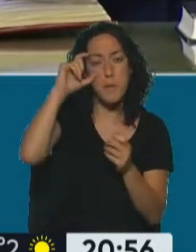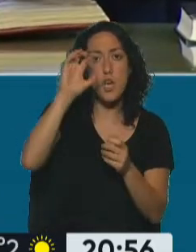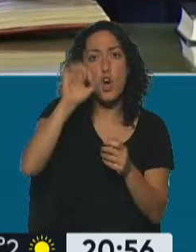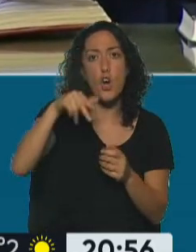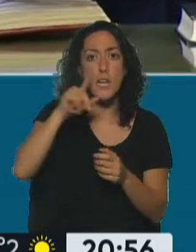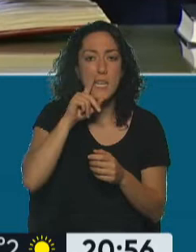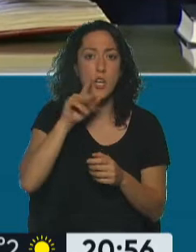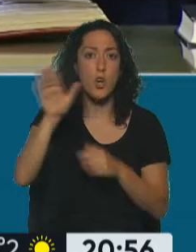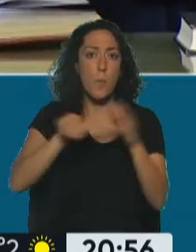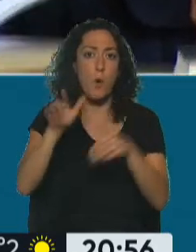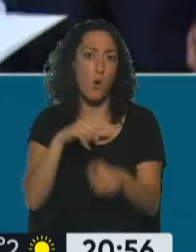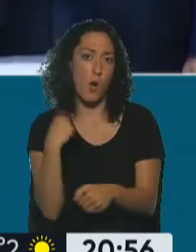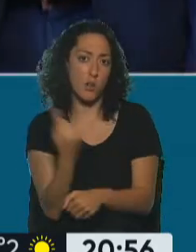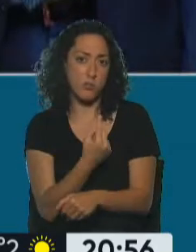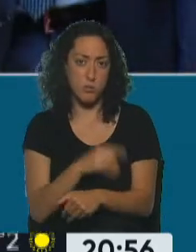convocó,